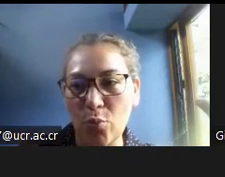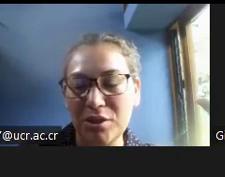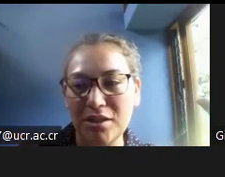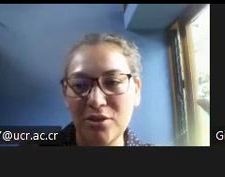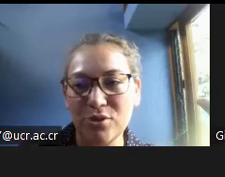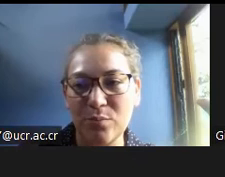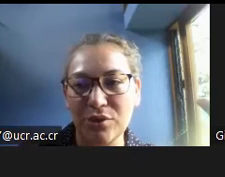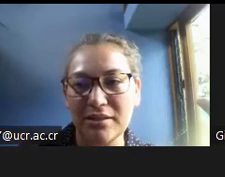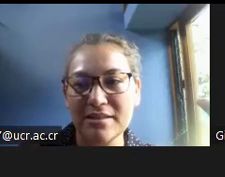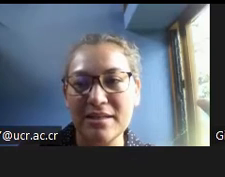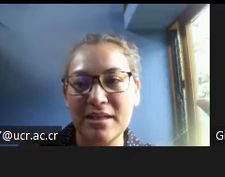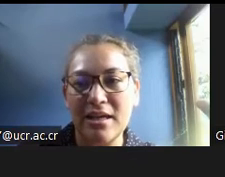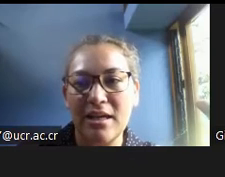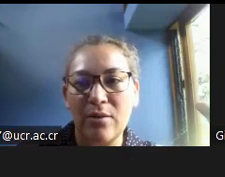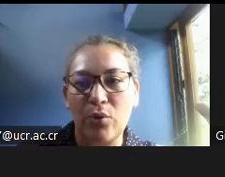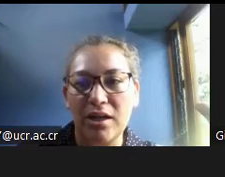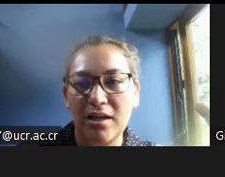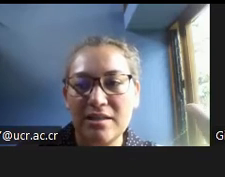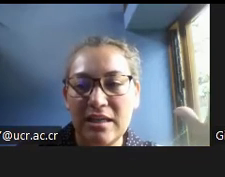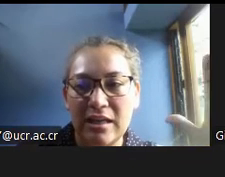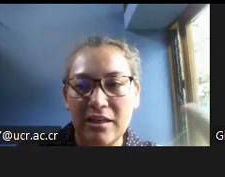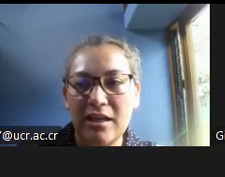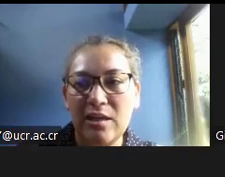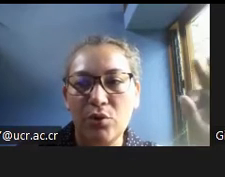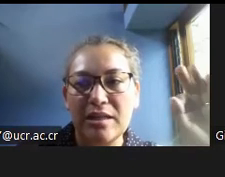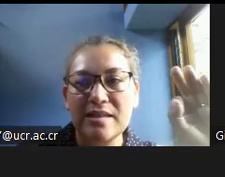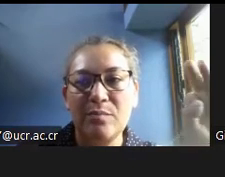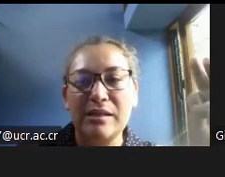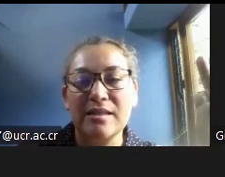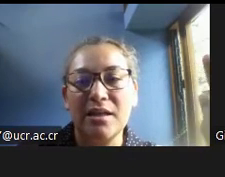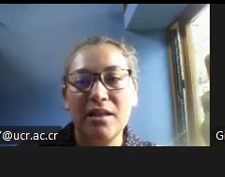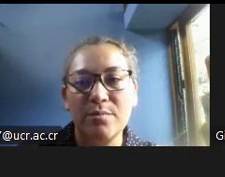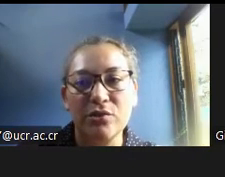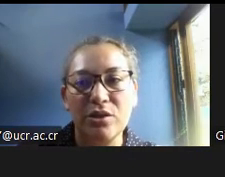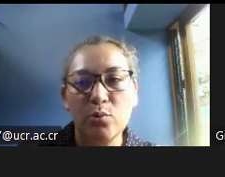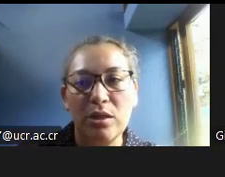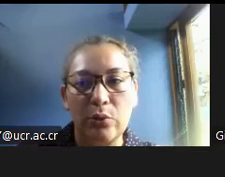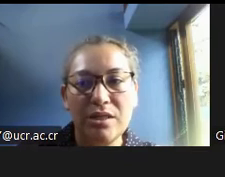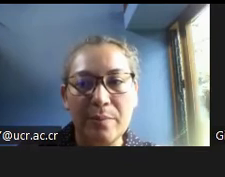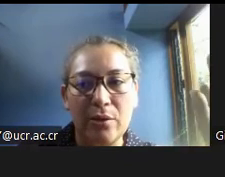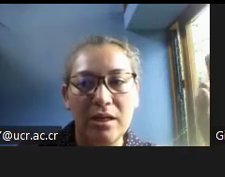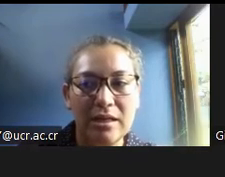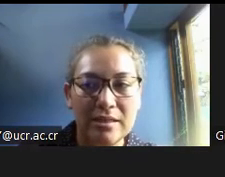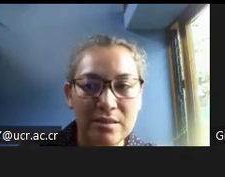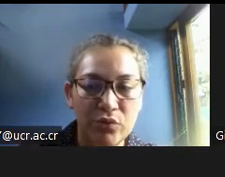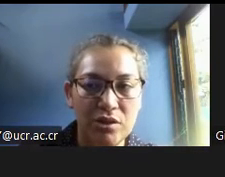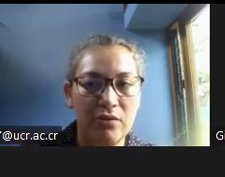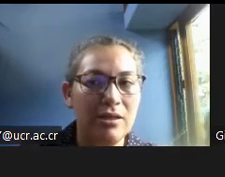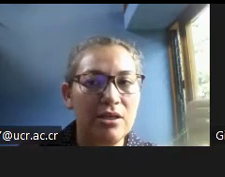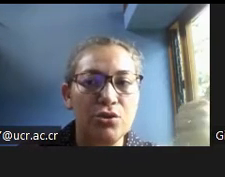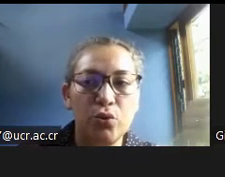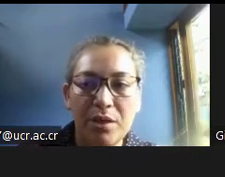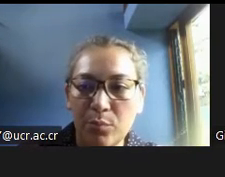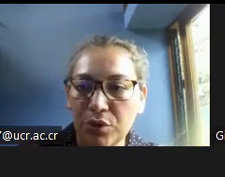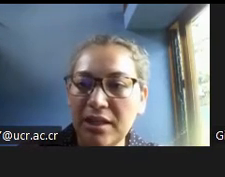Esos son como detallillos importantes. Por acá dice, la idea de la importancia del bienestar de las personas cuidadoras para una crianza